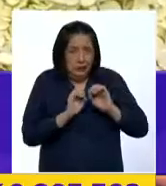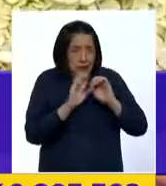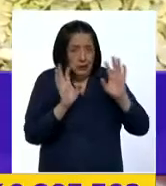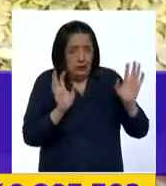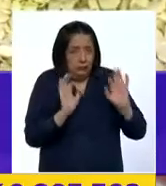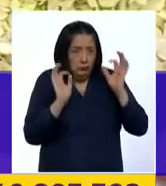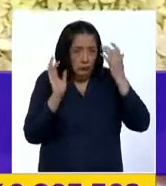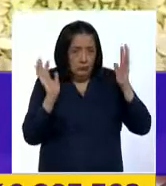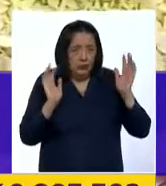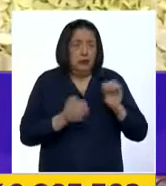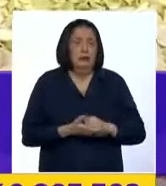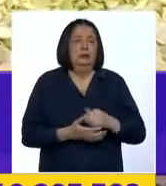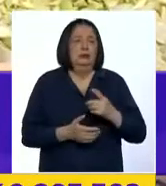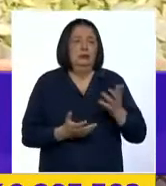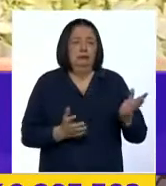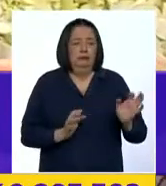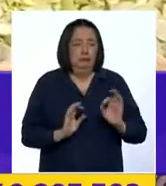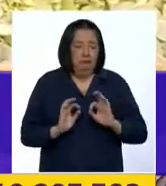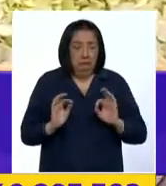claras